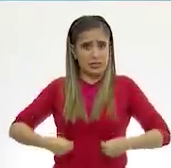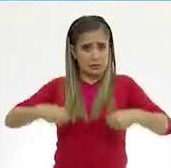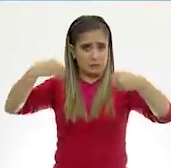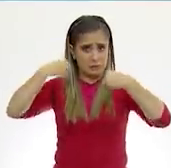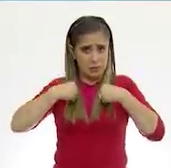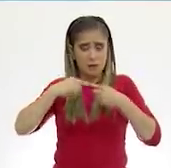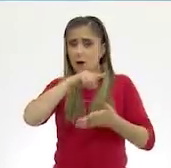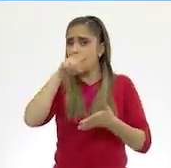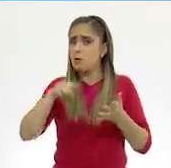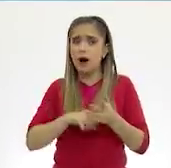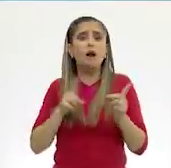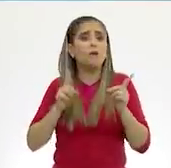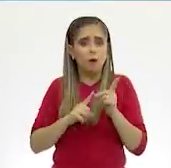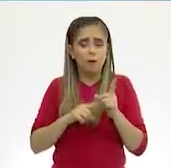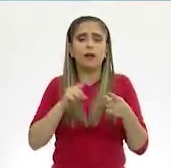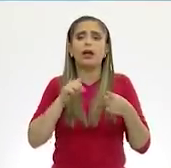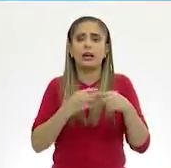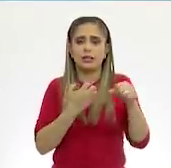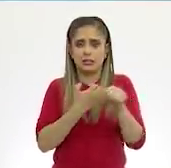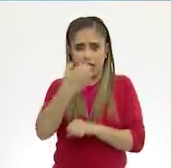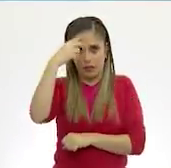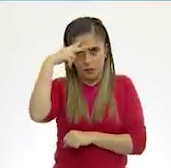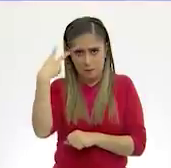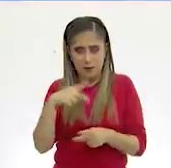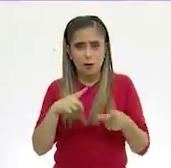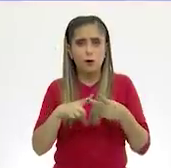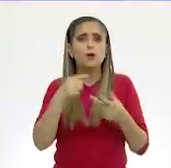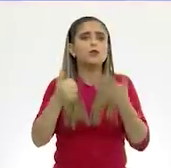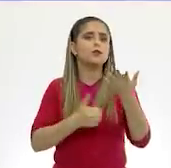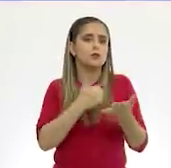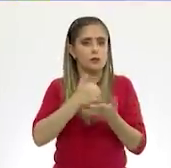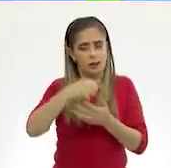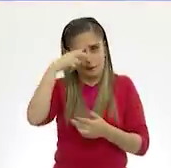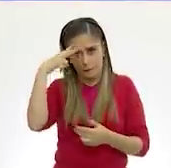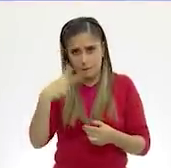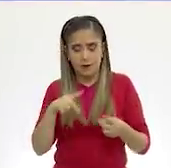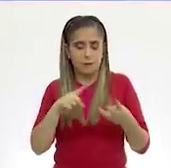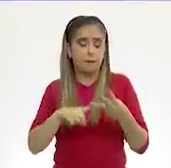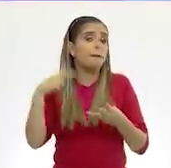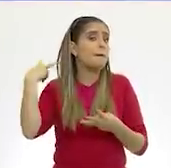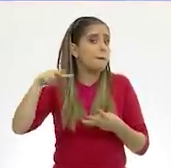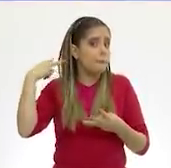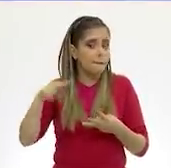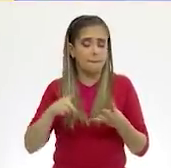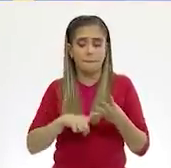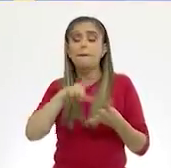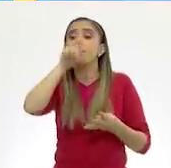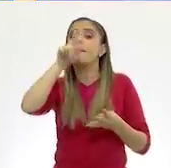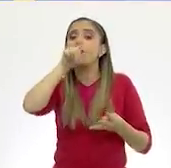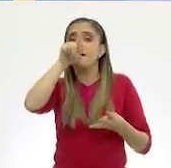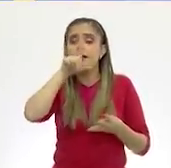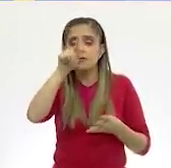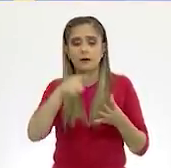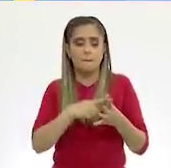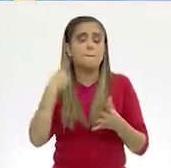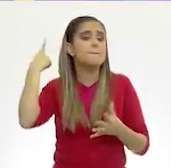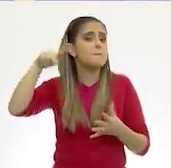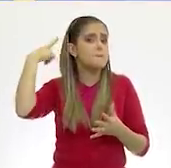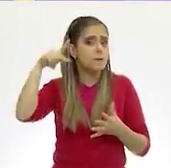son el Estado de México, la Ciudad de México, Veracruz, Jalisco y